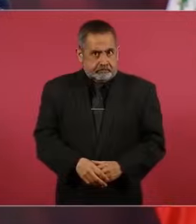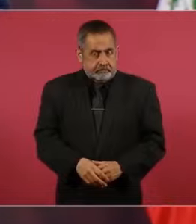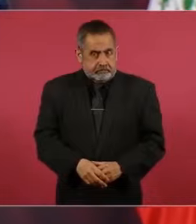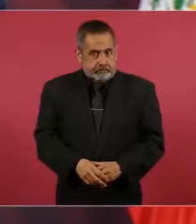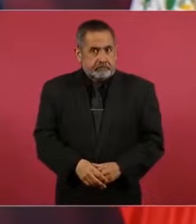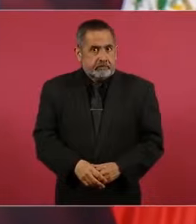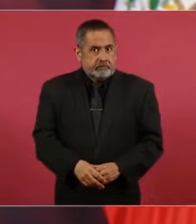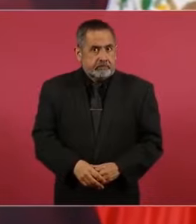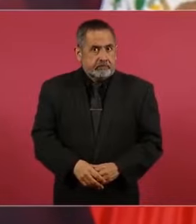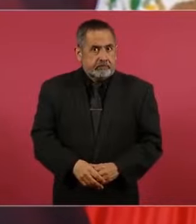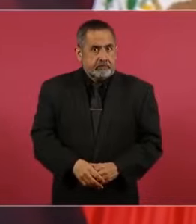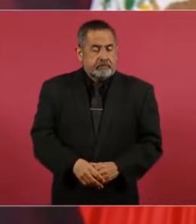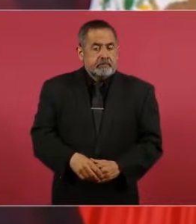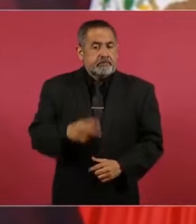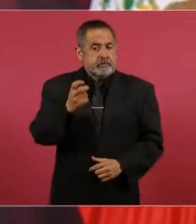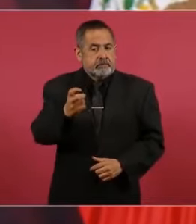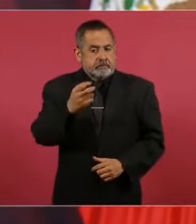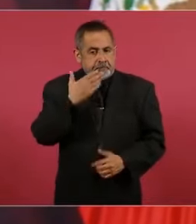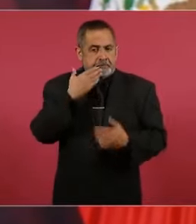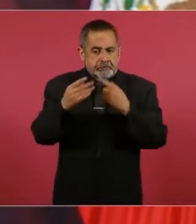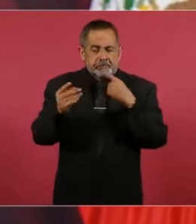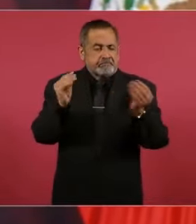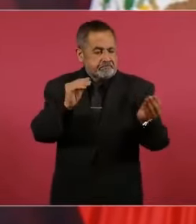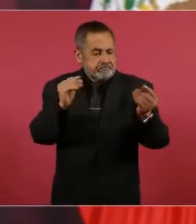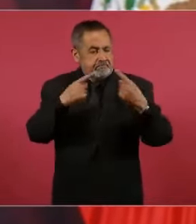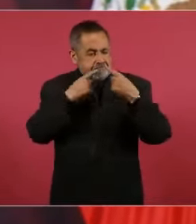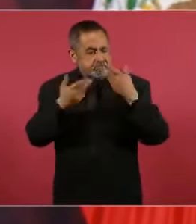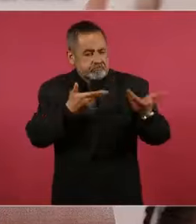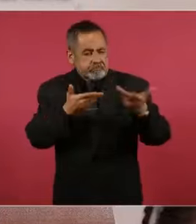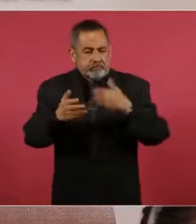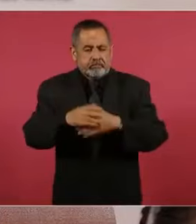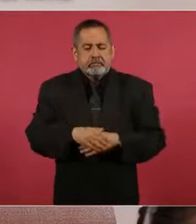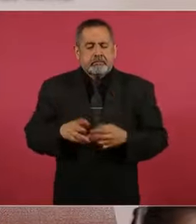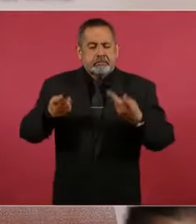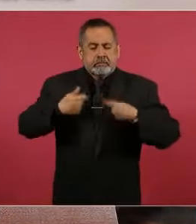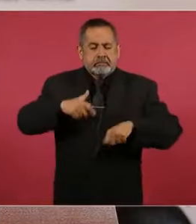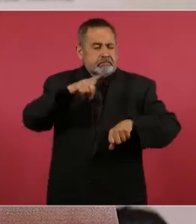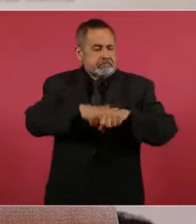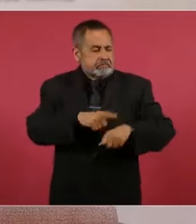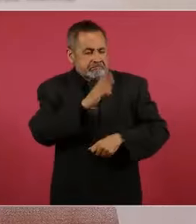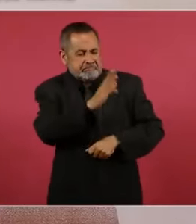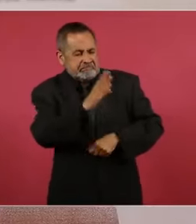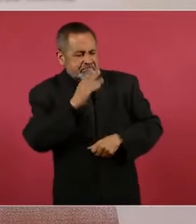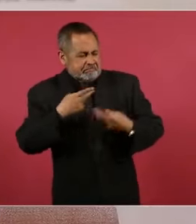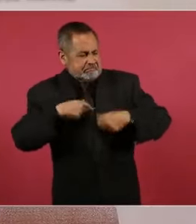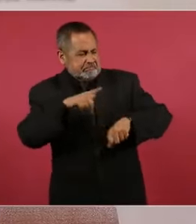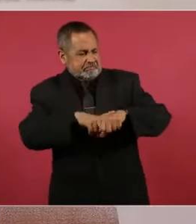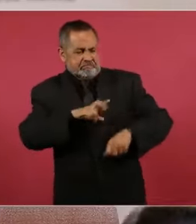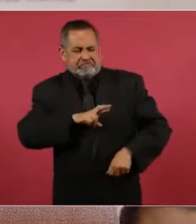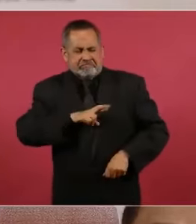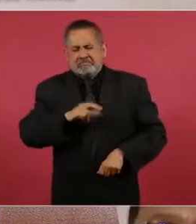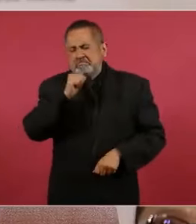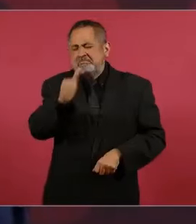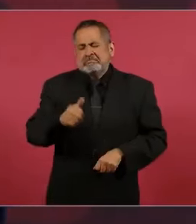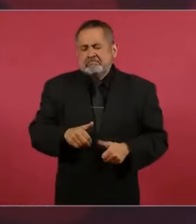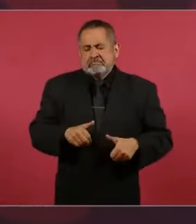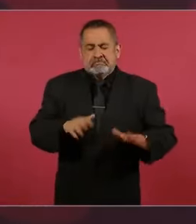Por eso es bueno el debate, pero no es nada personal. Ayer, por